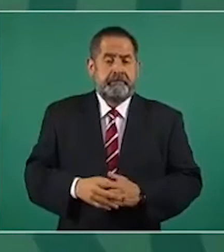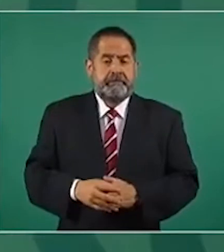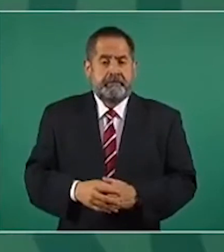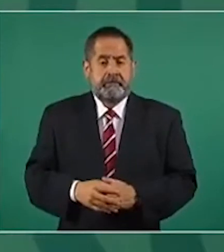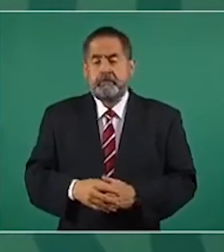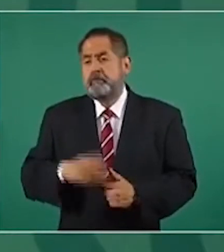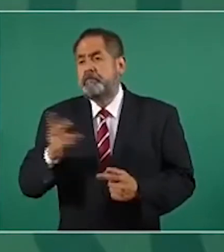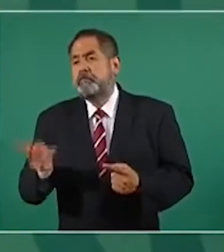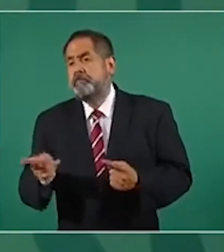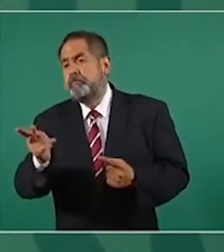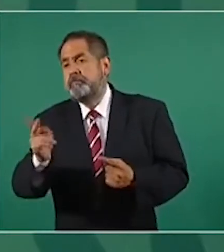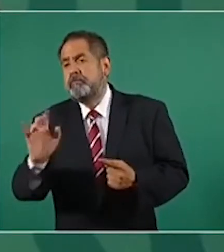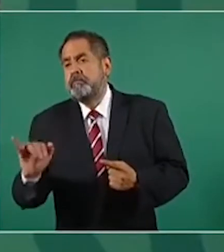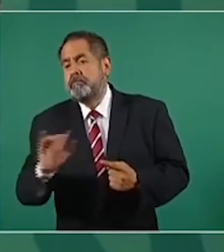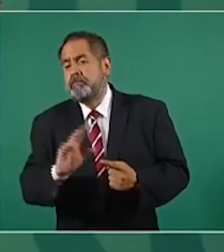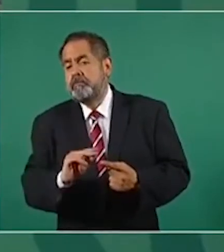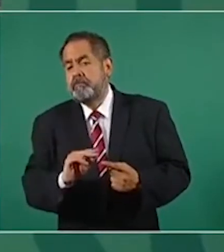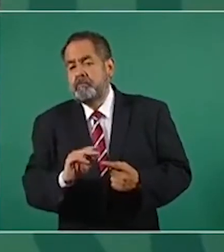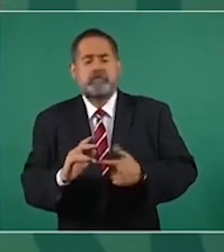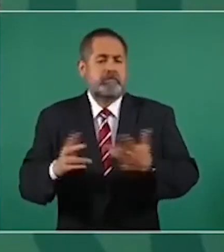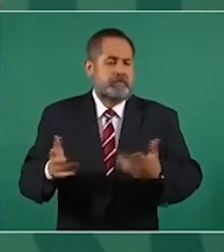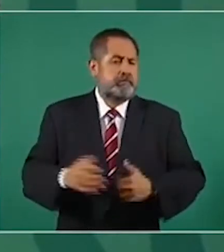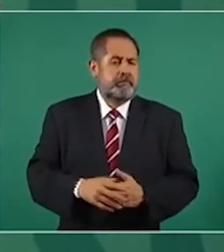el de la consulta.